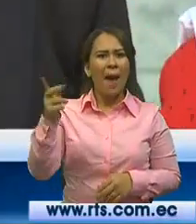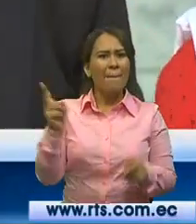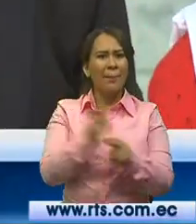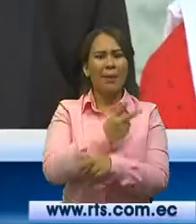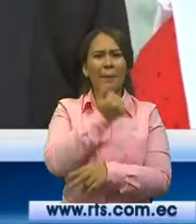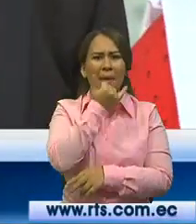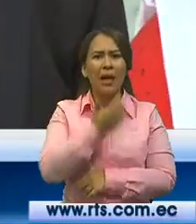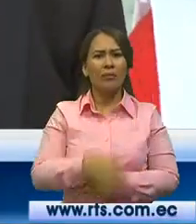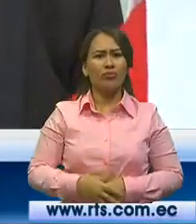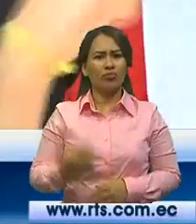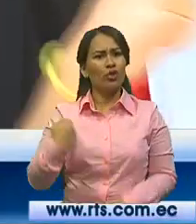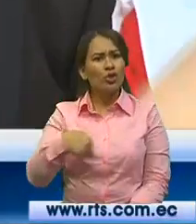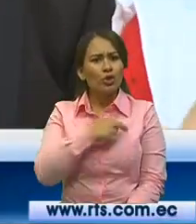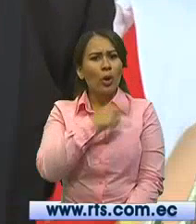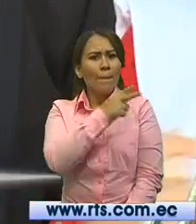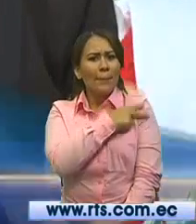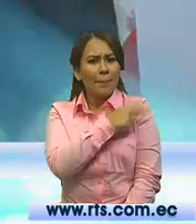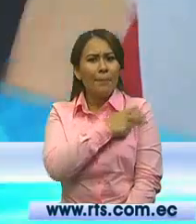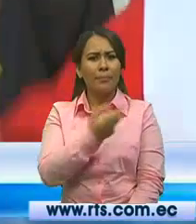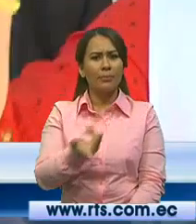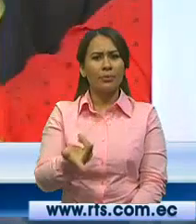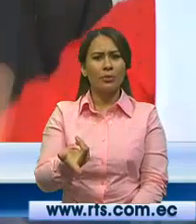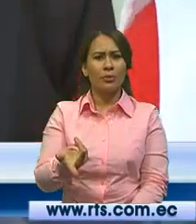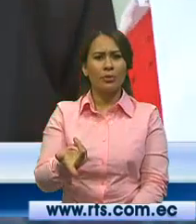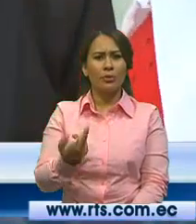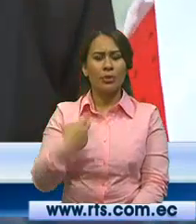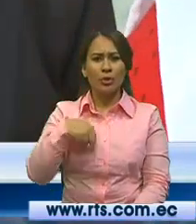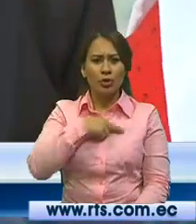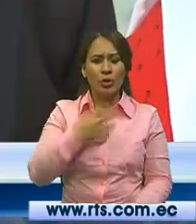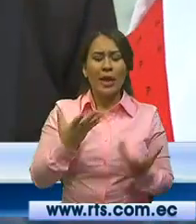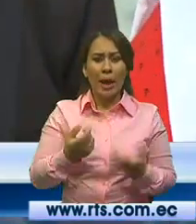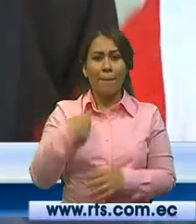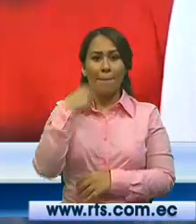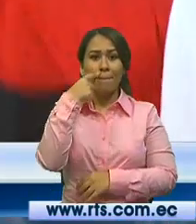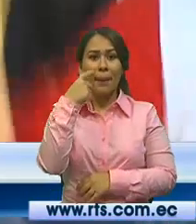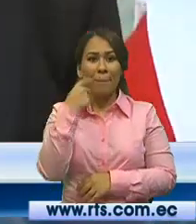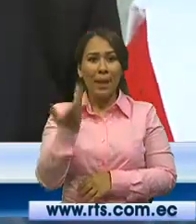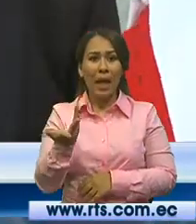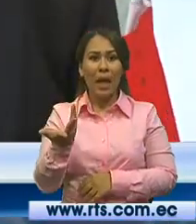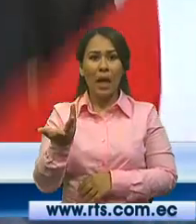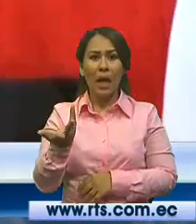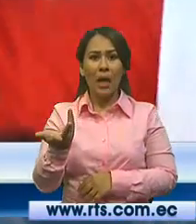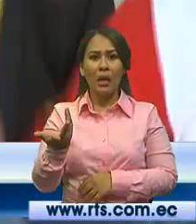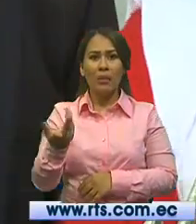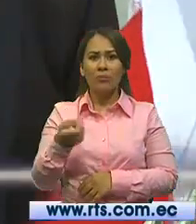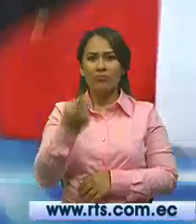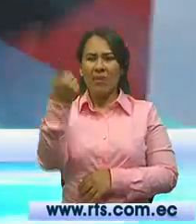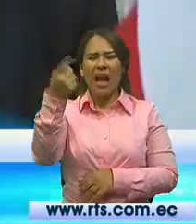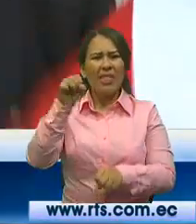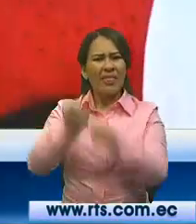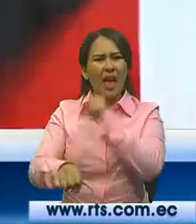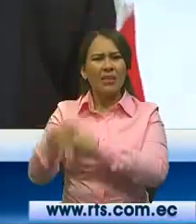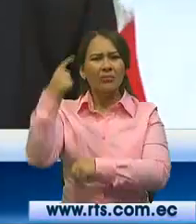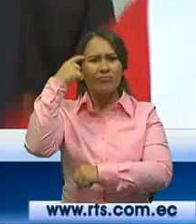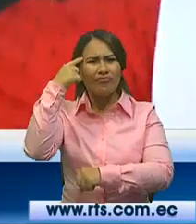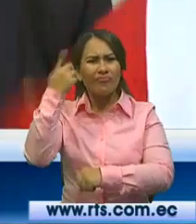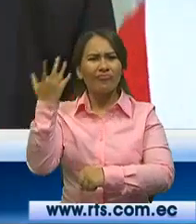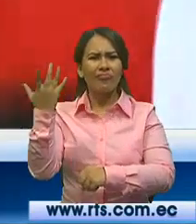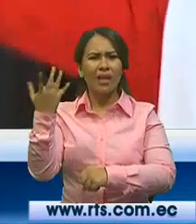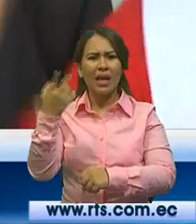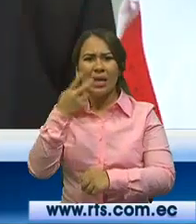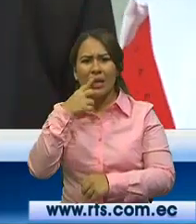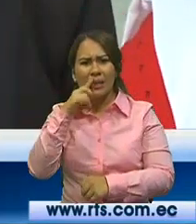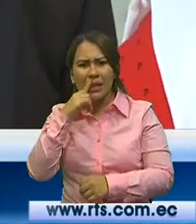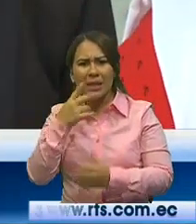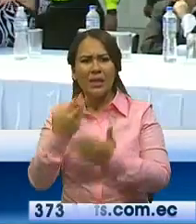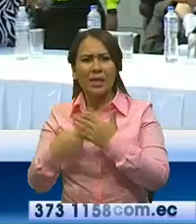los padres por el querer ver a nuestros hijos bien formados, sino que acabó con la inocencia de nuestros hijos y de